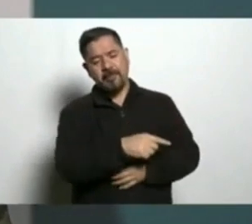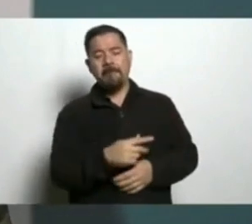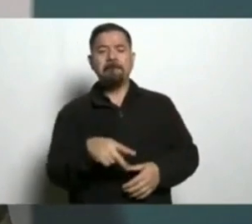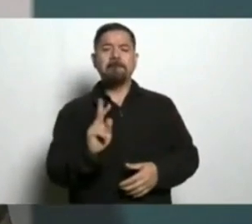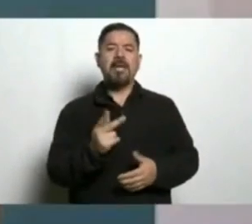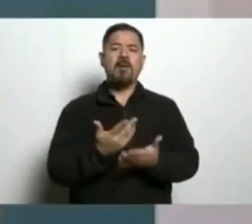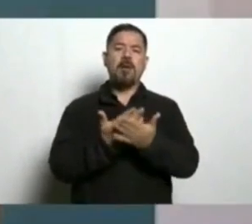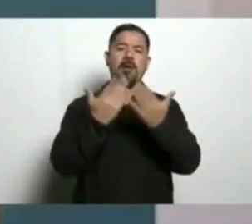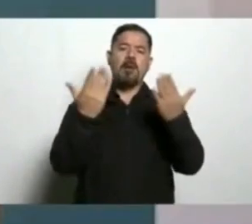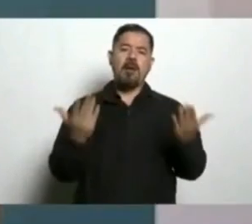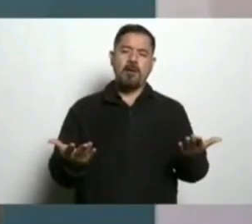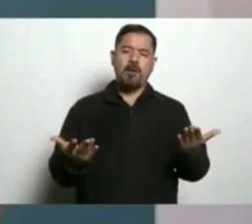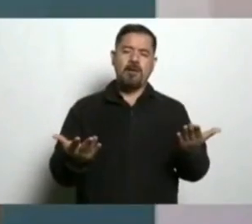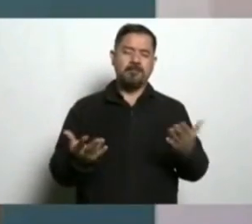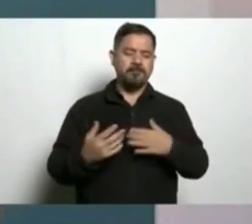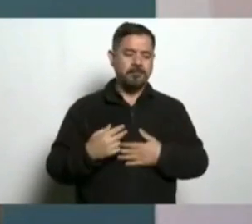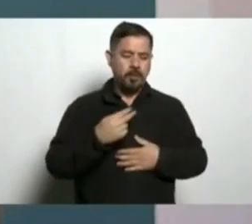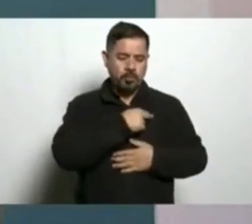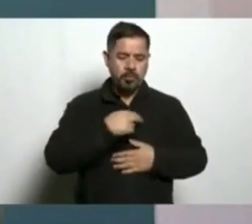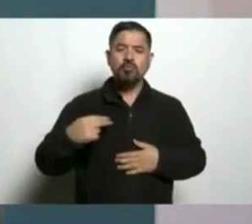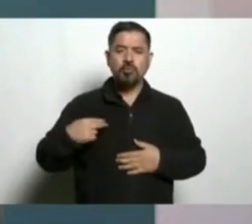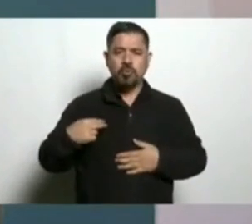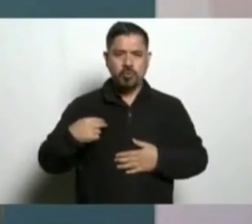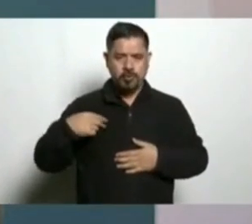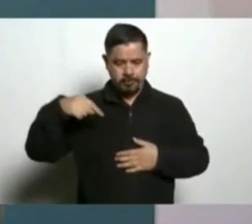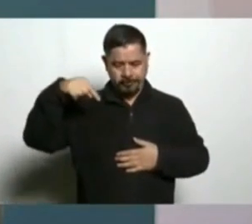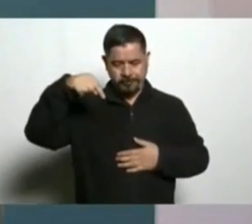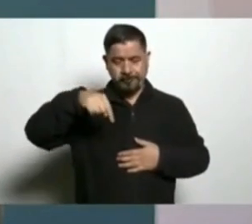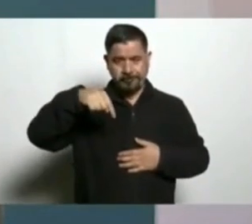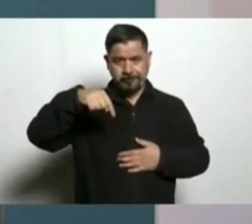Ahora estamos nosotros